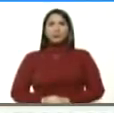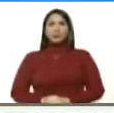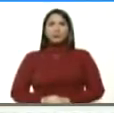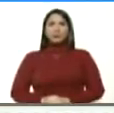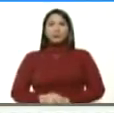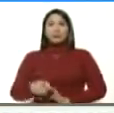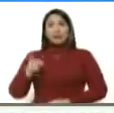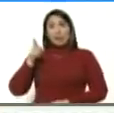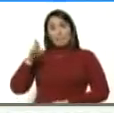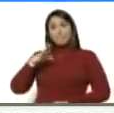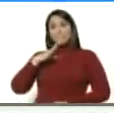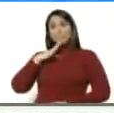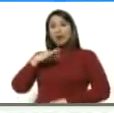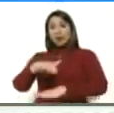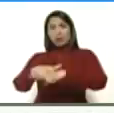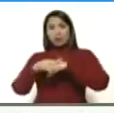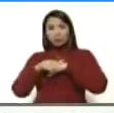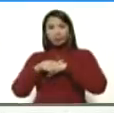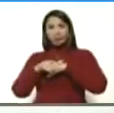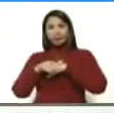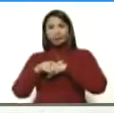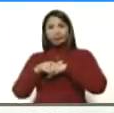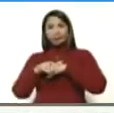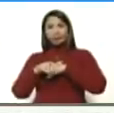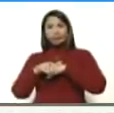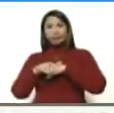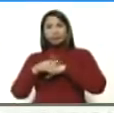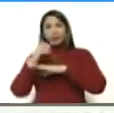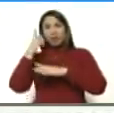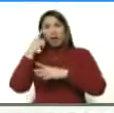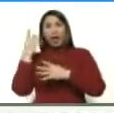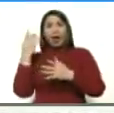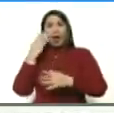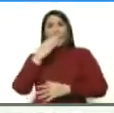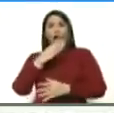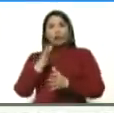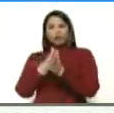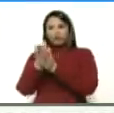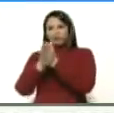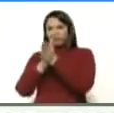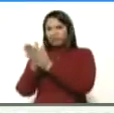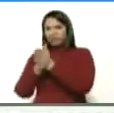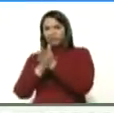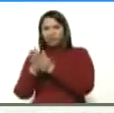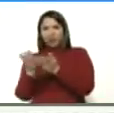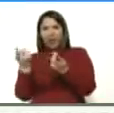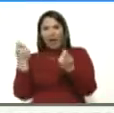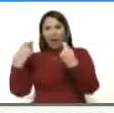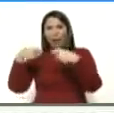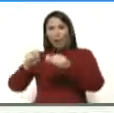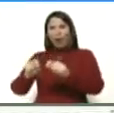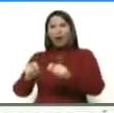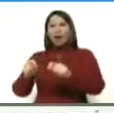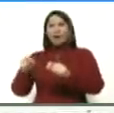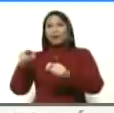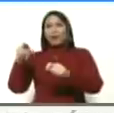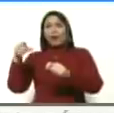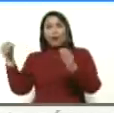Este banco, en colusión con el llamado el diputado, delincuente de cuello blanco, Juan